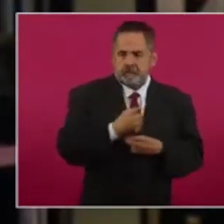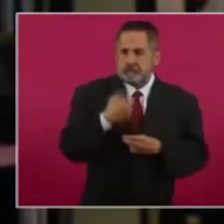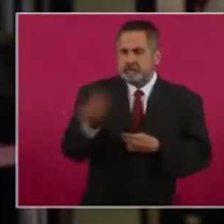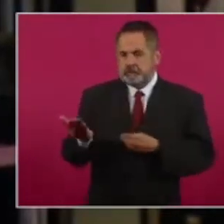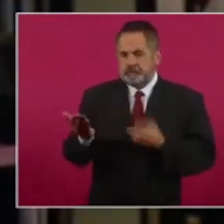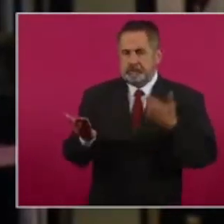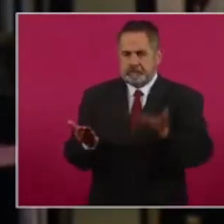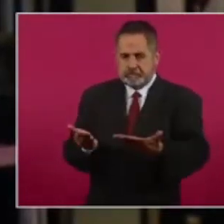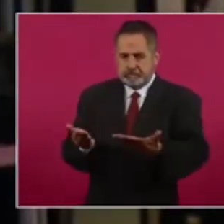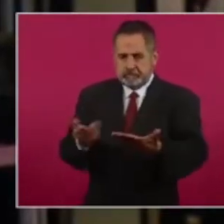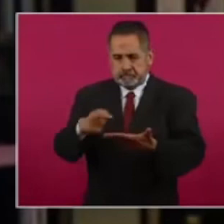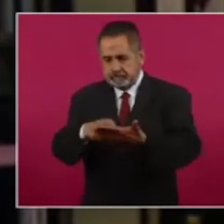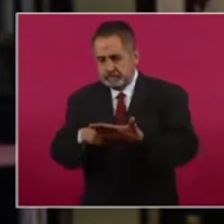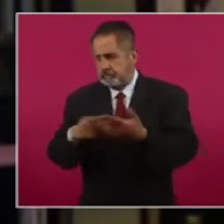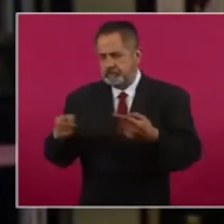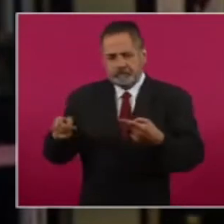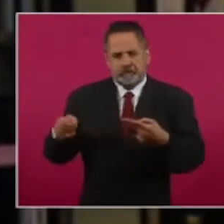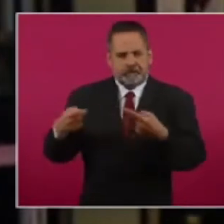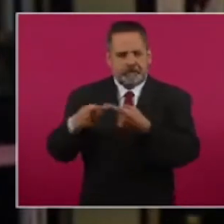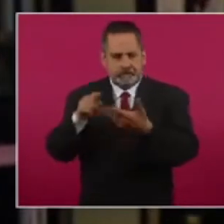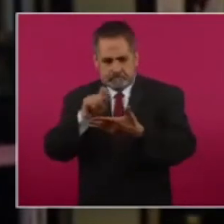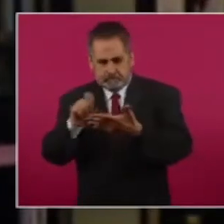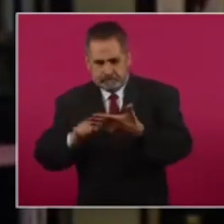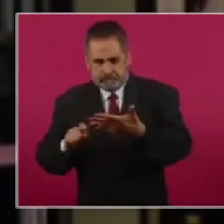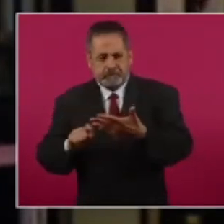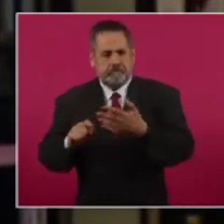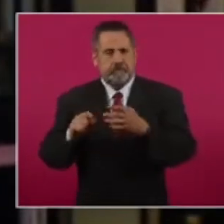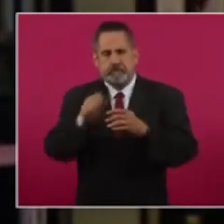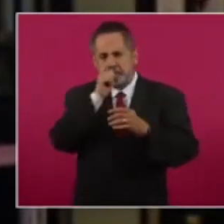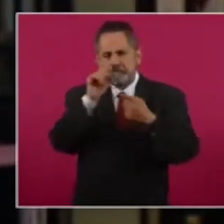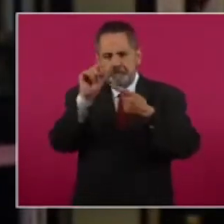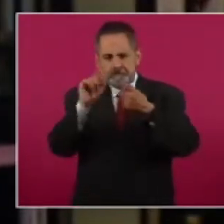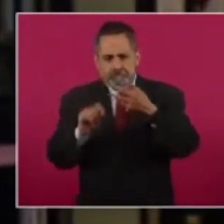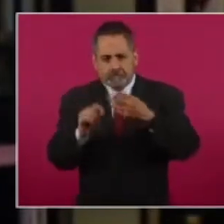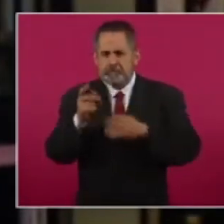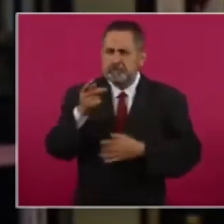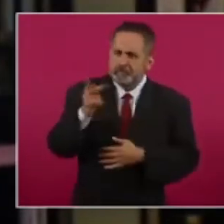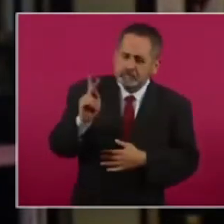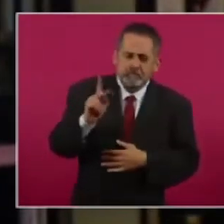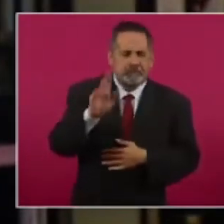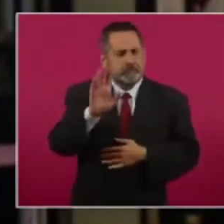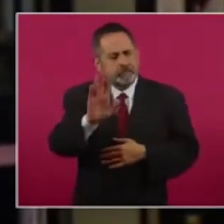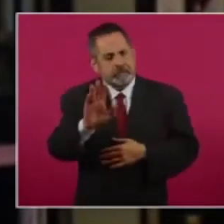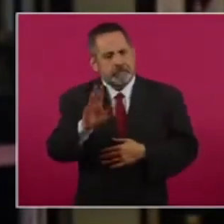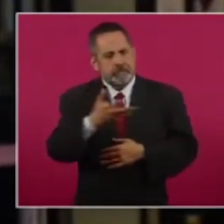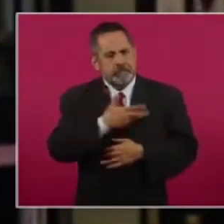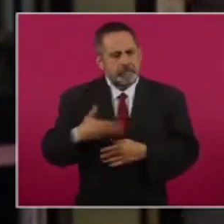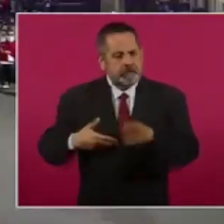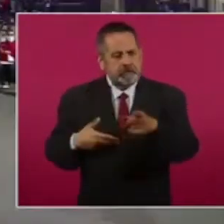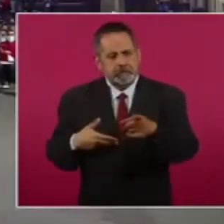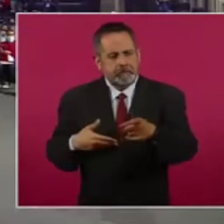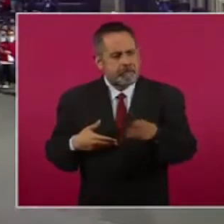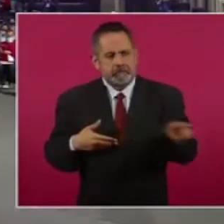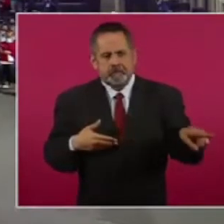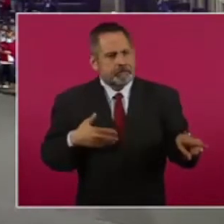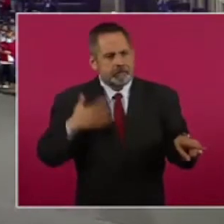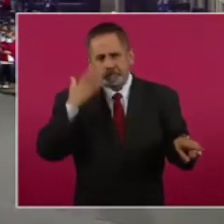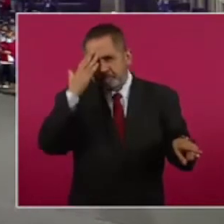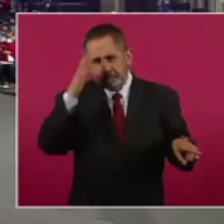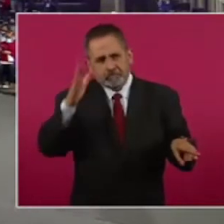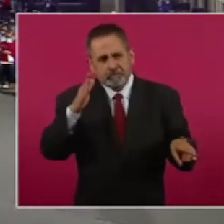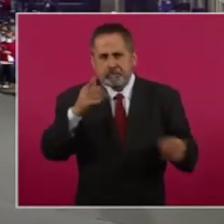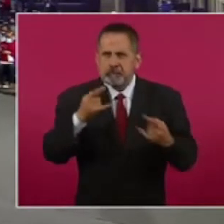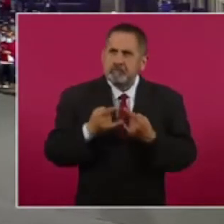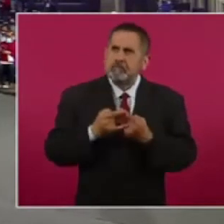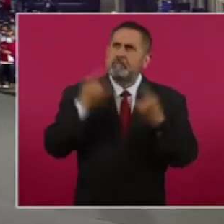una propuesta de contrarreforma que se compone de varios puntos. Sin embargo, presidente, parece que no conocen la historia de